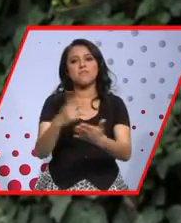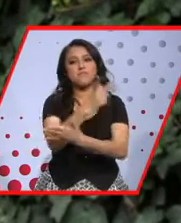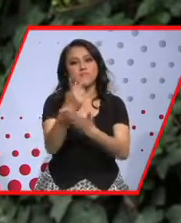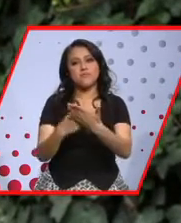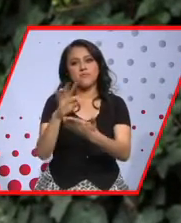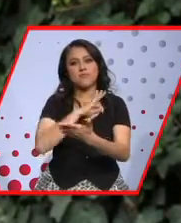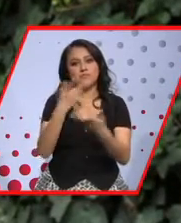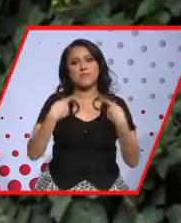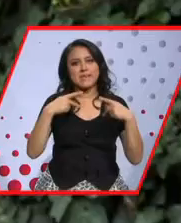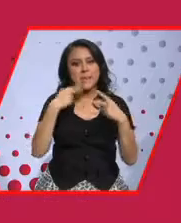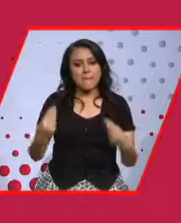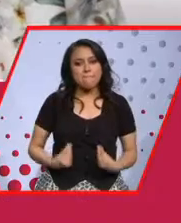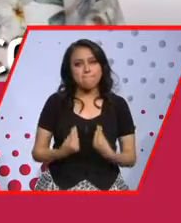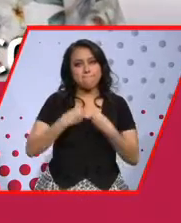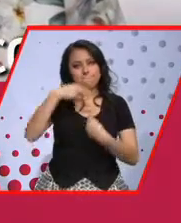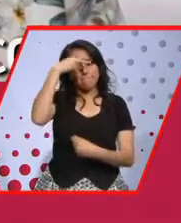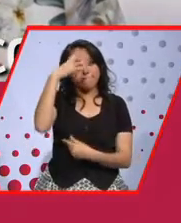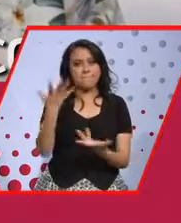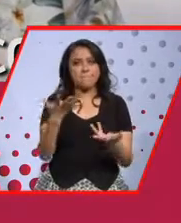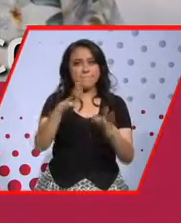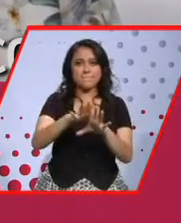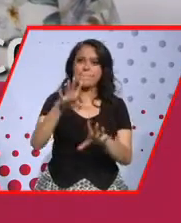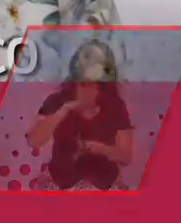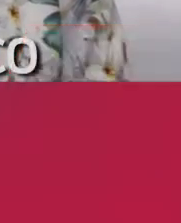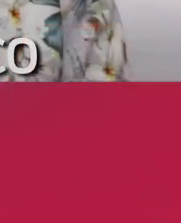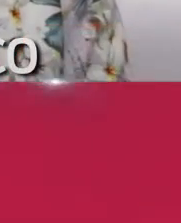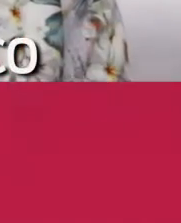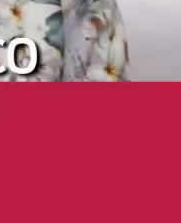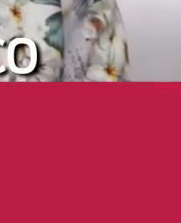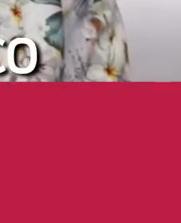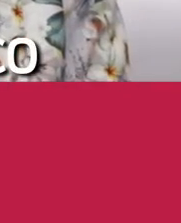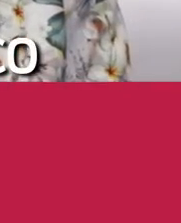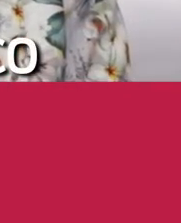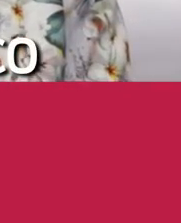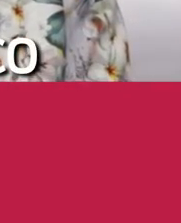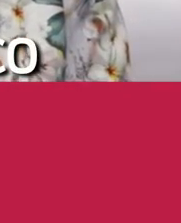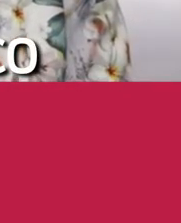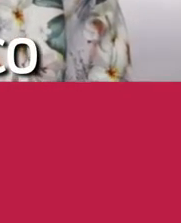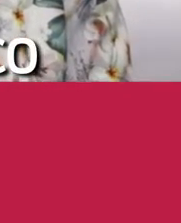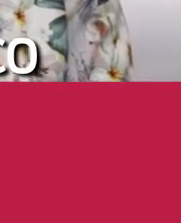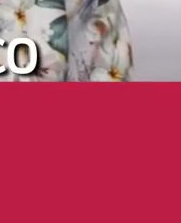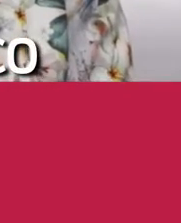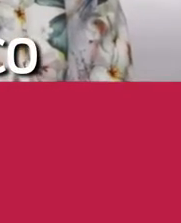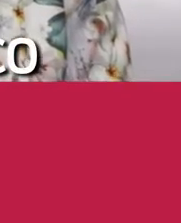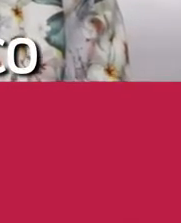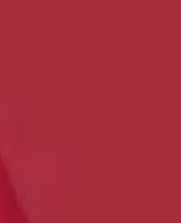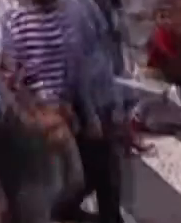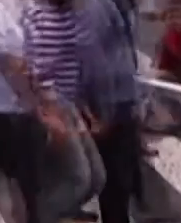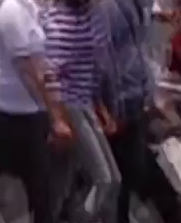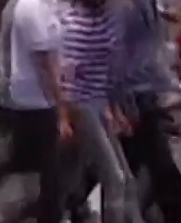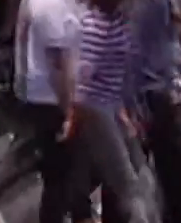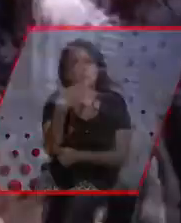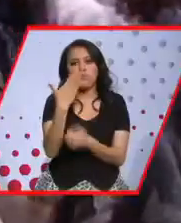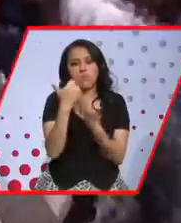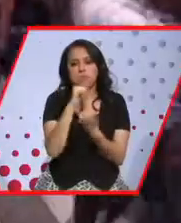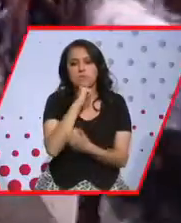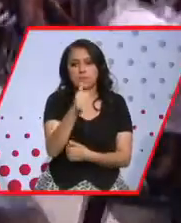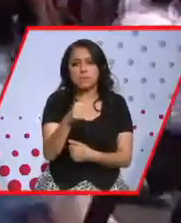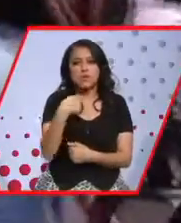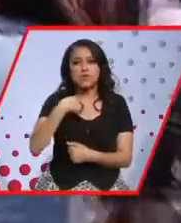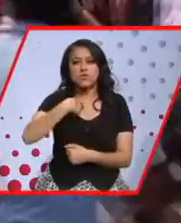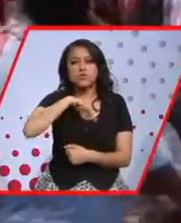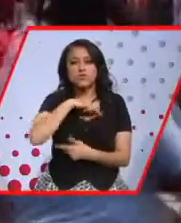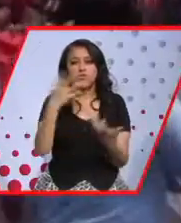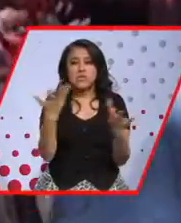Integración para la Vida México. Integración para la Vida México es una organización no gubernamental sin fines de lucro. Fue creada con